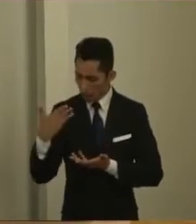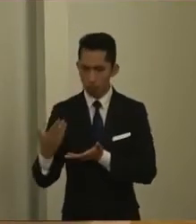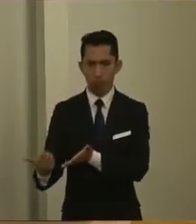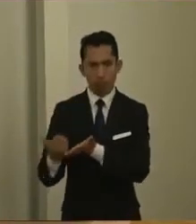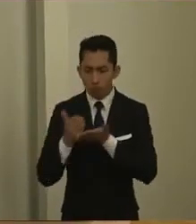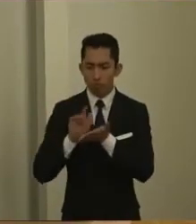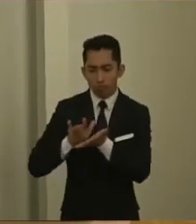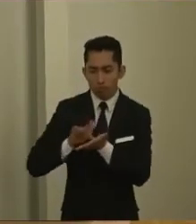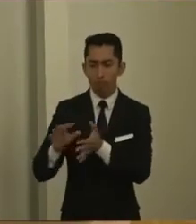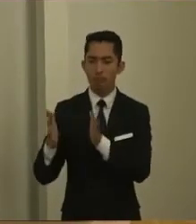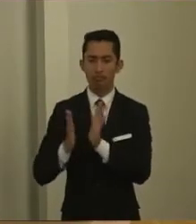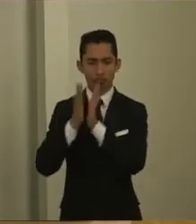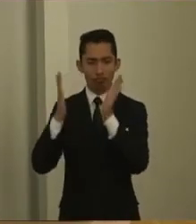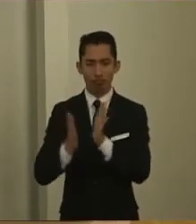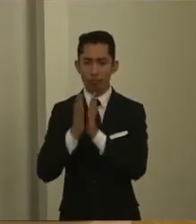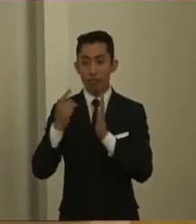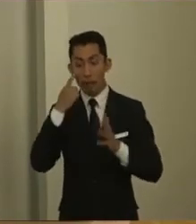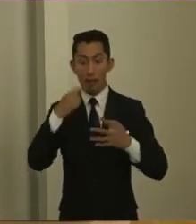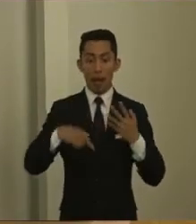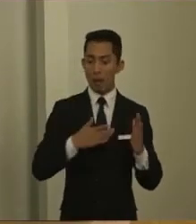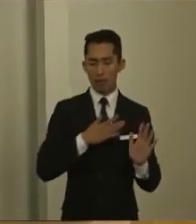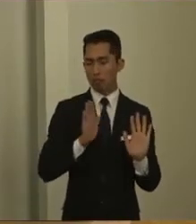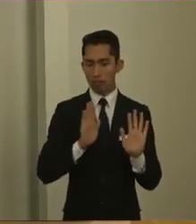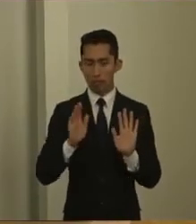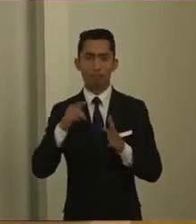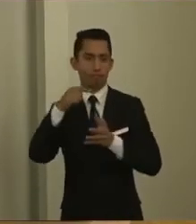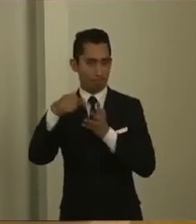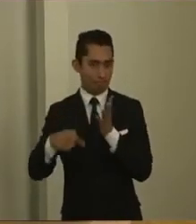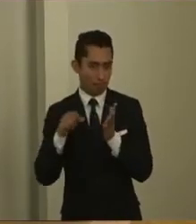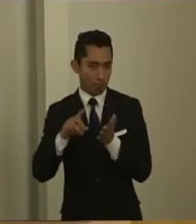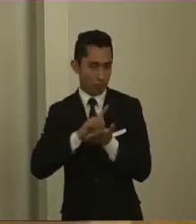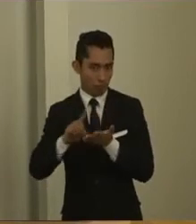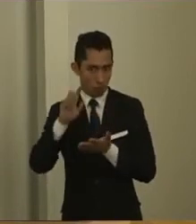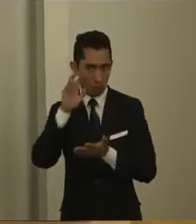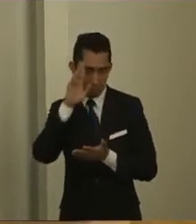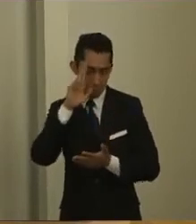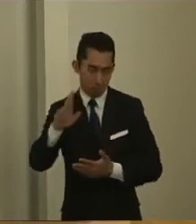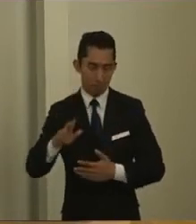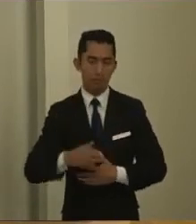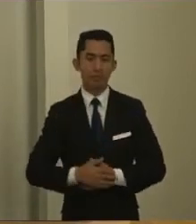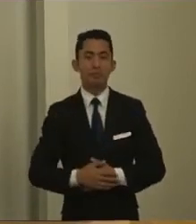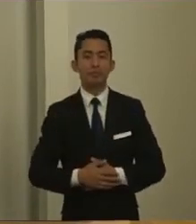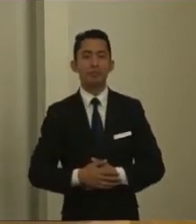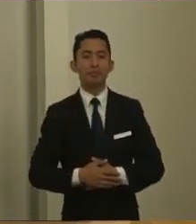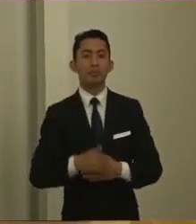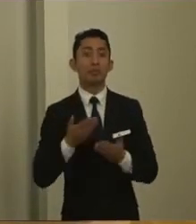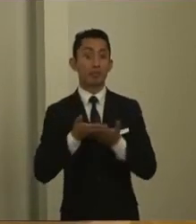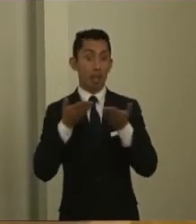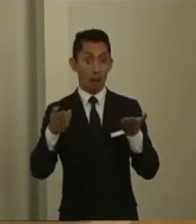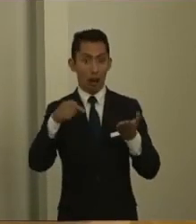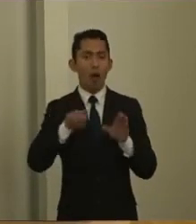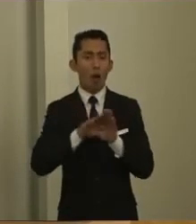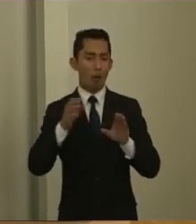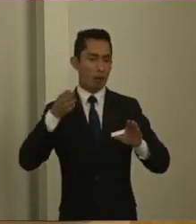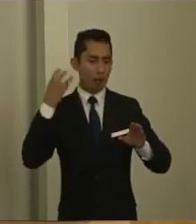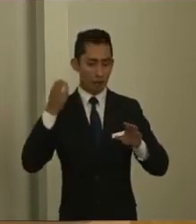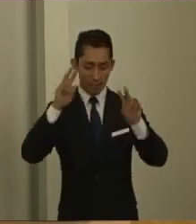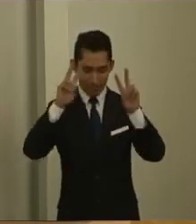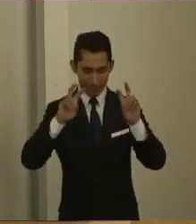sin imposición de modelos y se da precisamente dentro de esta catedral